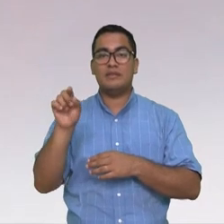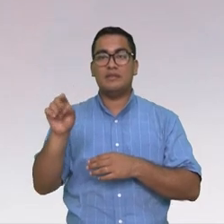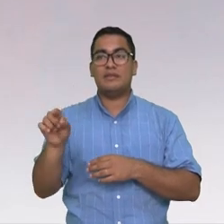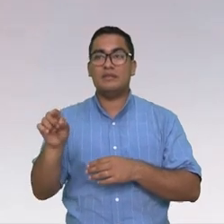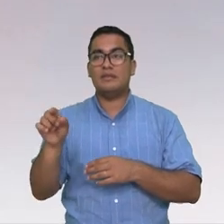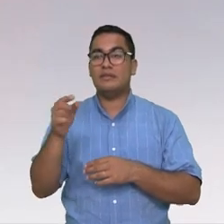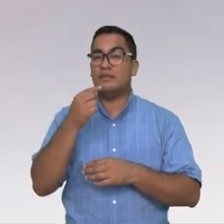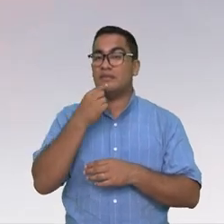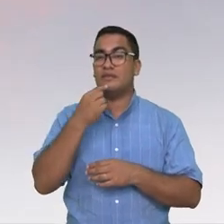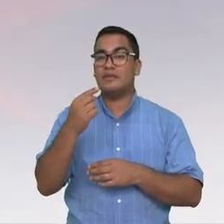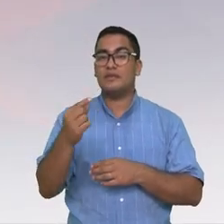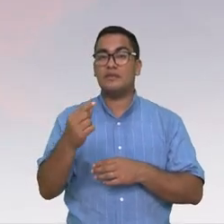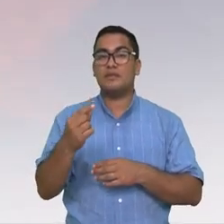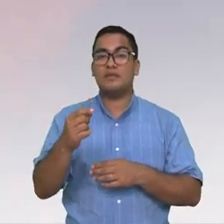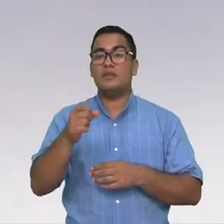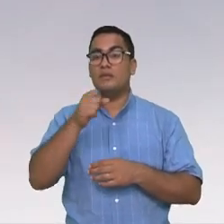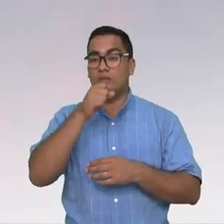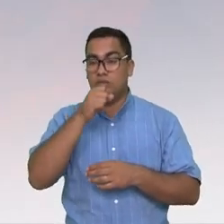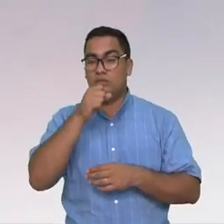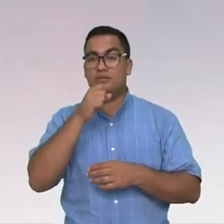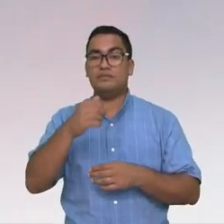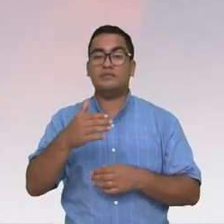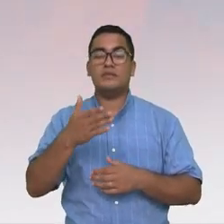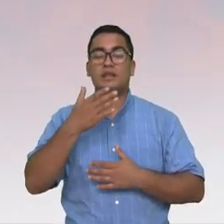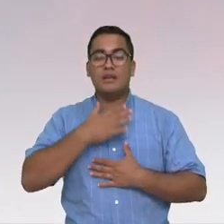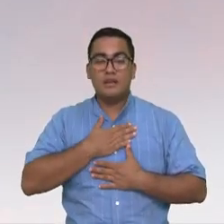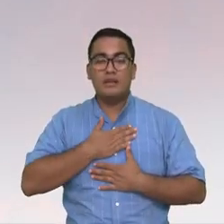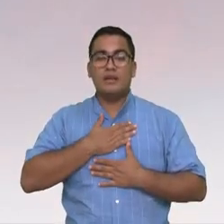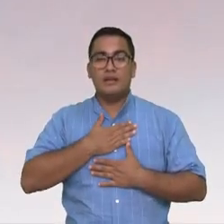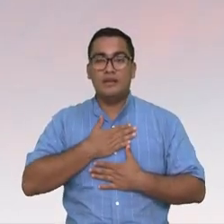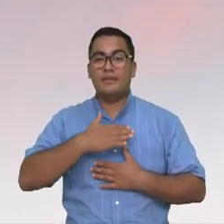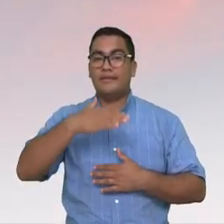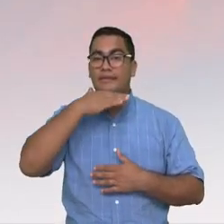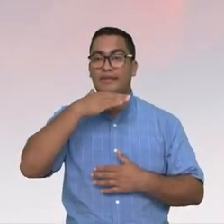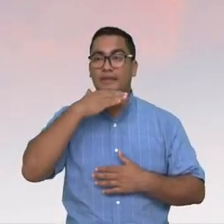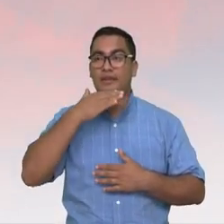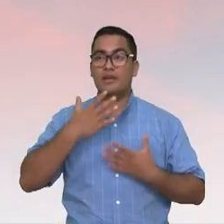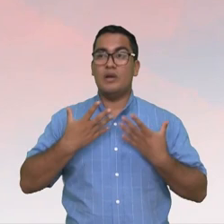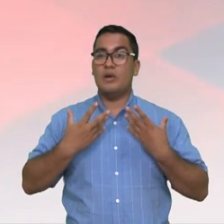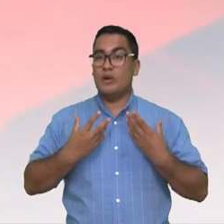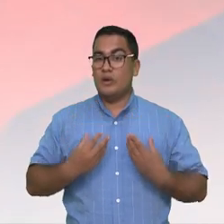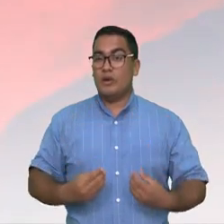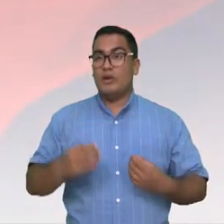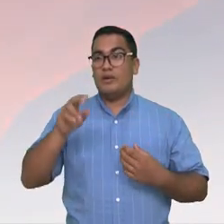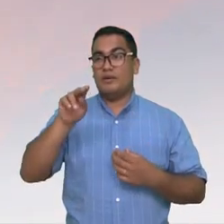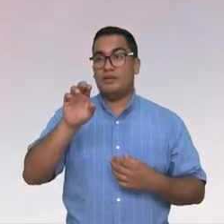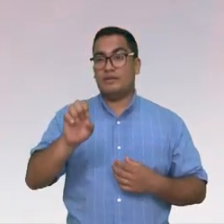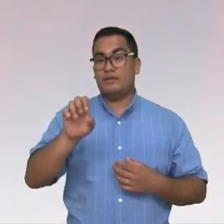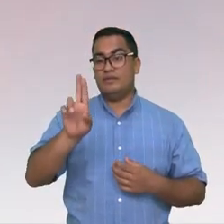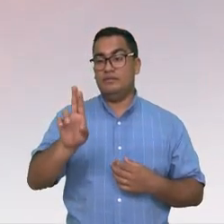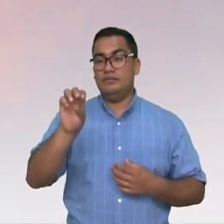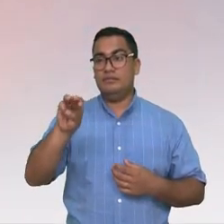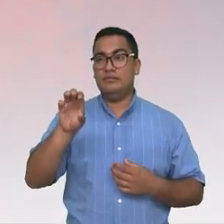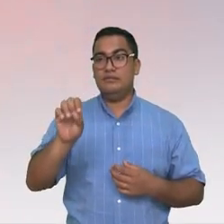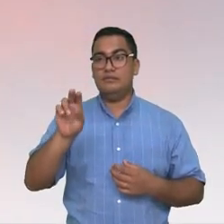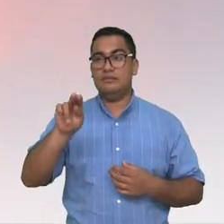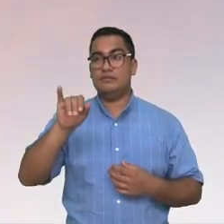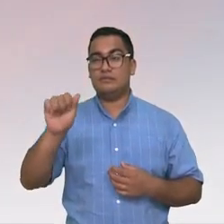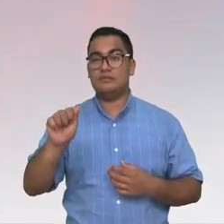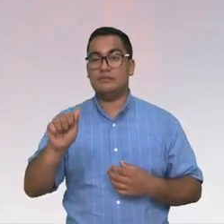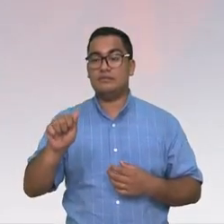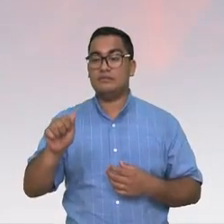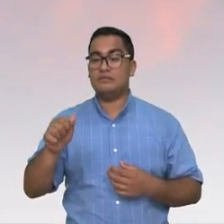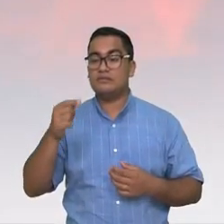encuentra con tos, dificultad respiratoria y neumonía bilateral. Al tomar la muestra para